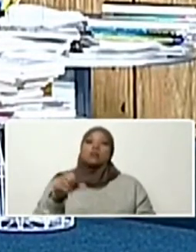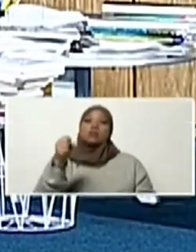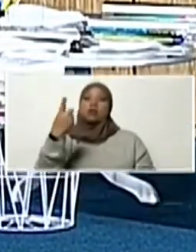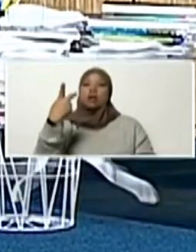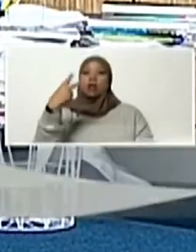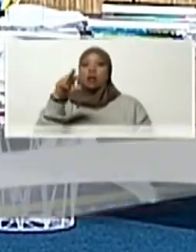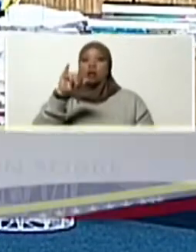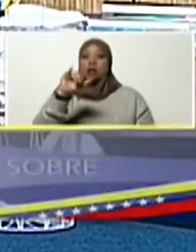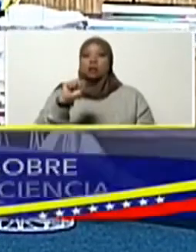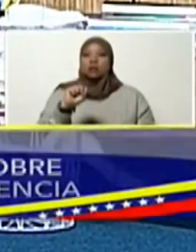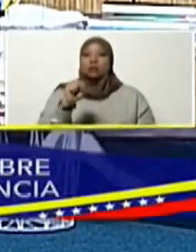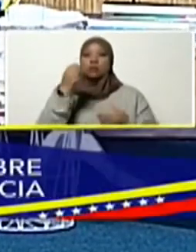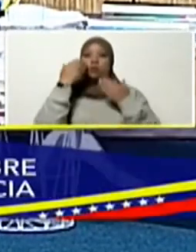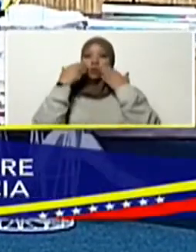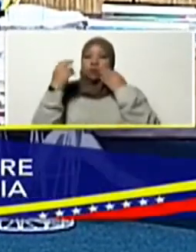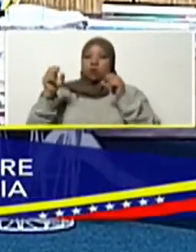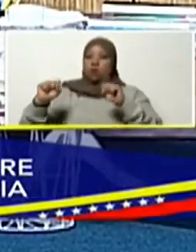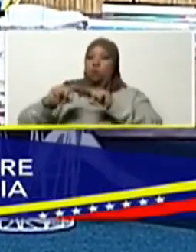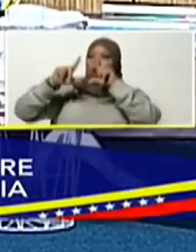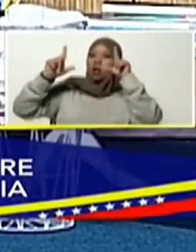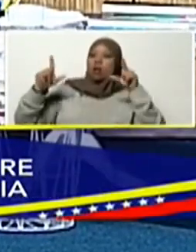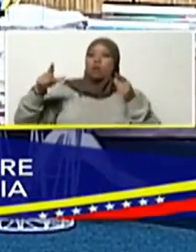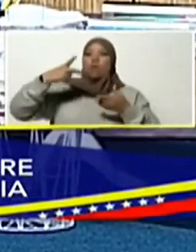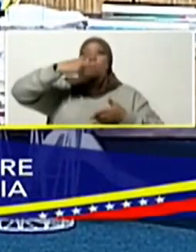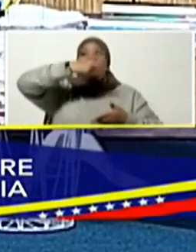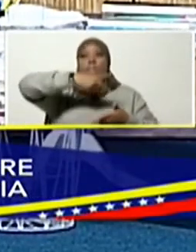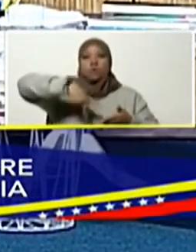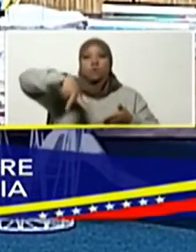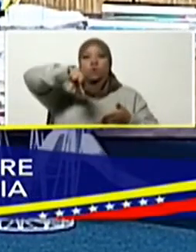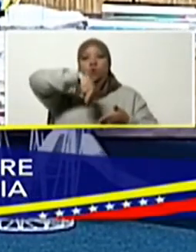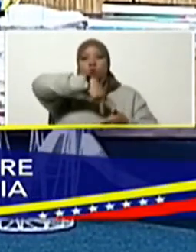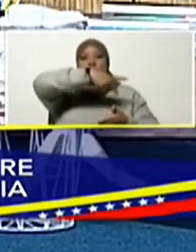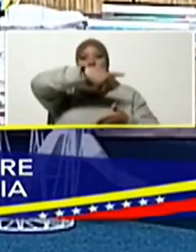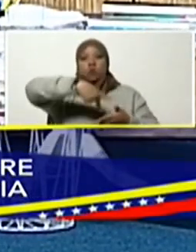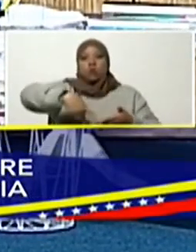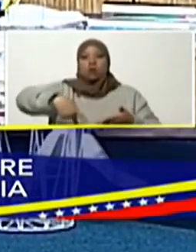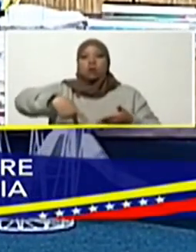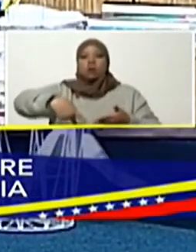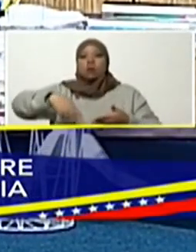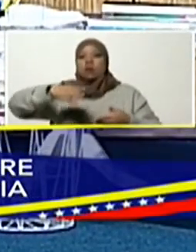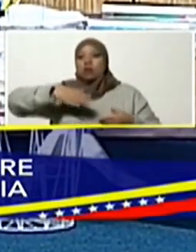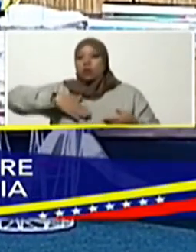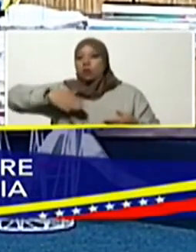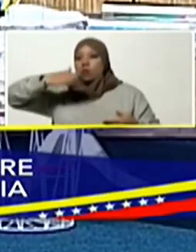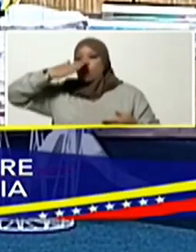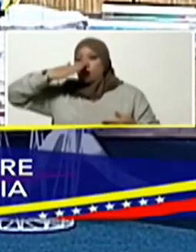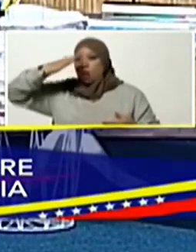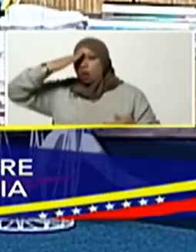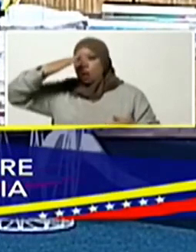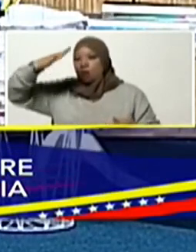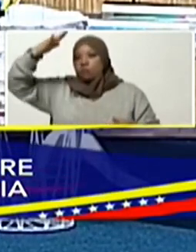deleitó al llegar a cargo de Aradia Glam Dance.